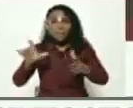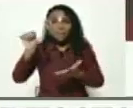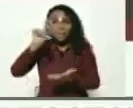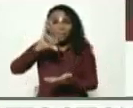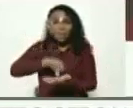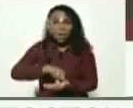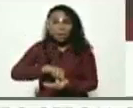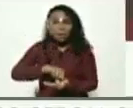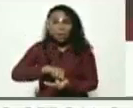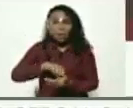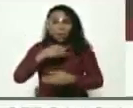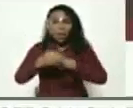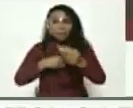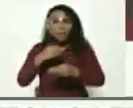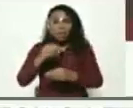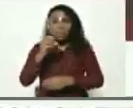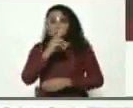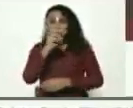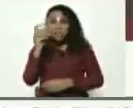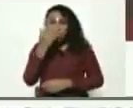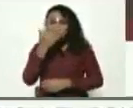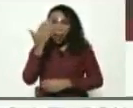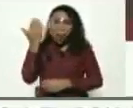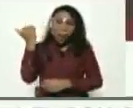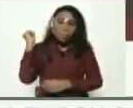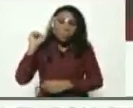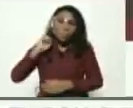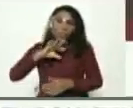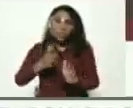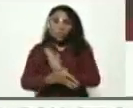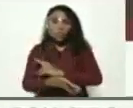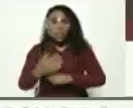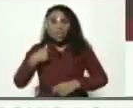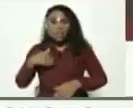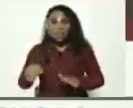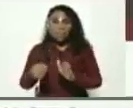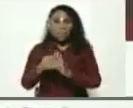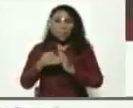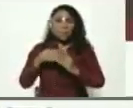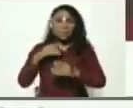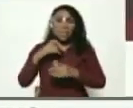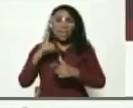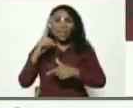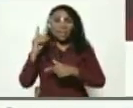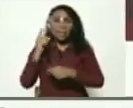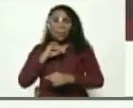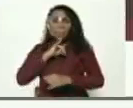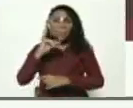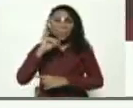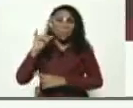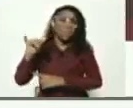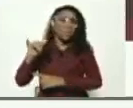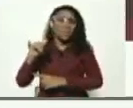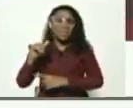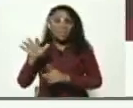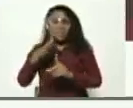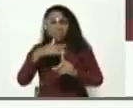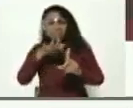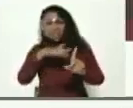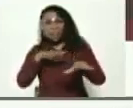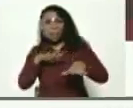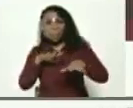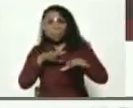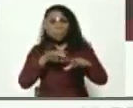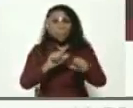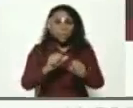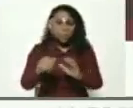multicéntrico de hace 200 años, un anticolonialista que denunció la barbaridad de la perversidad de los conquistadores contra